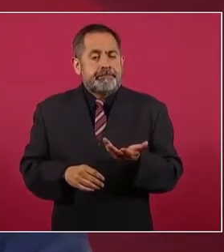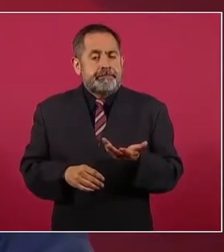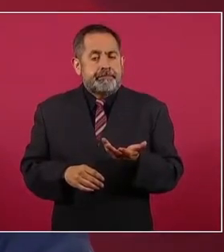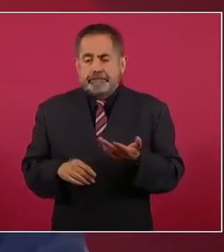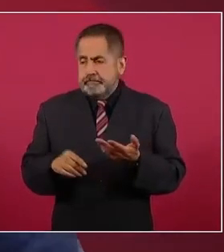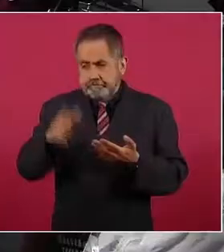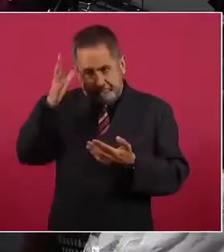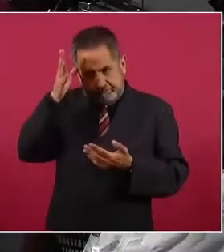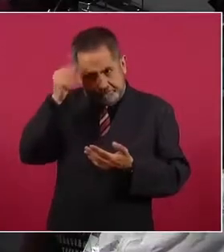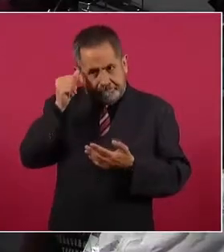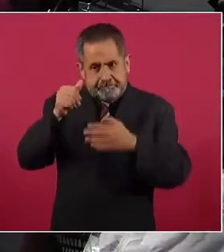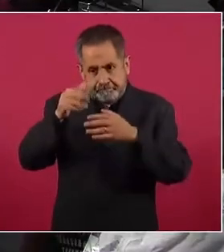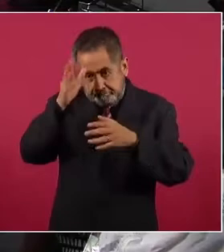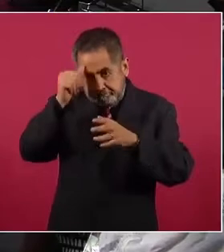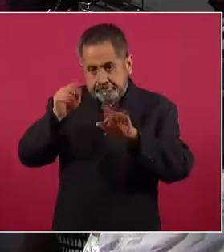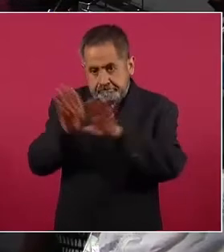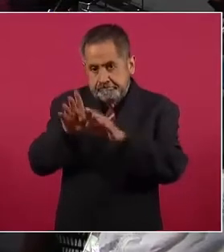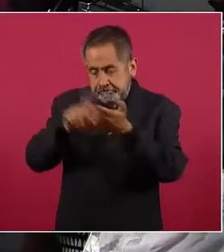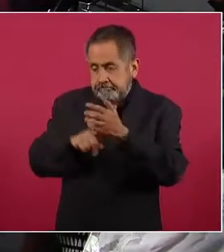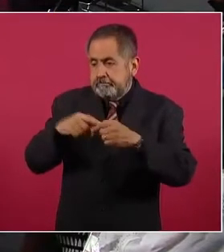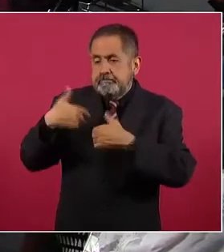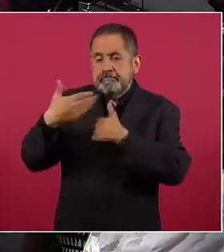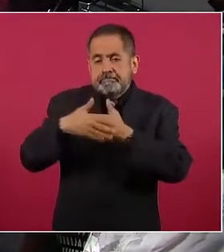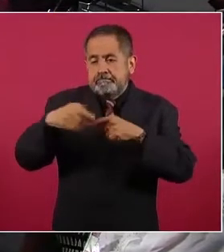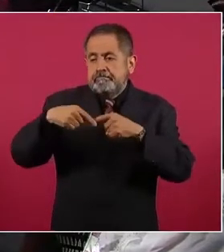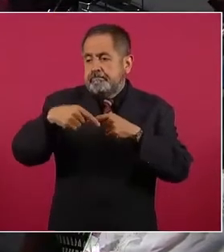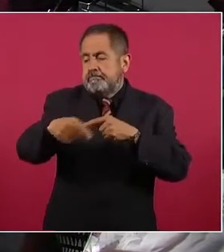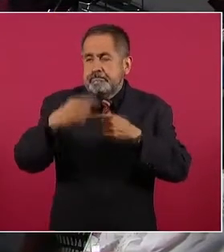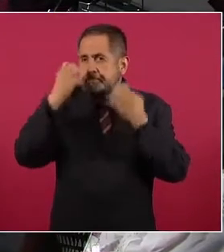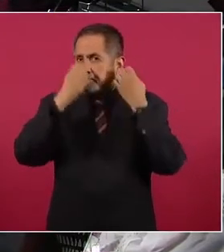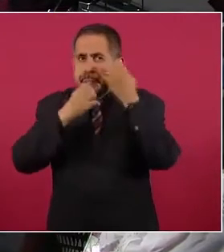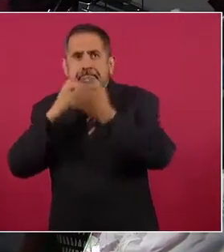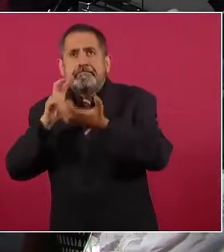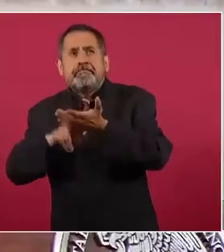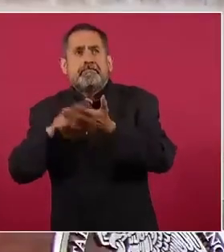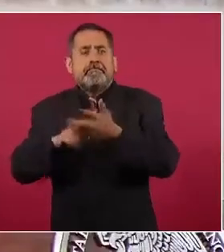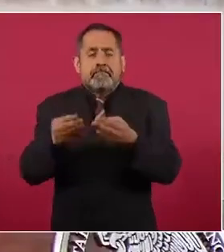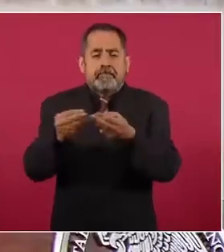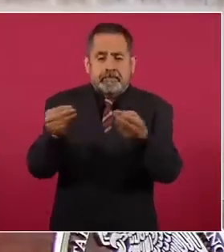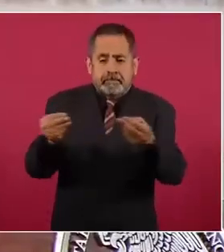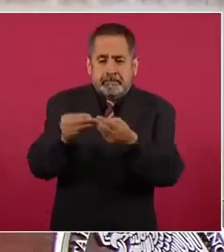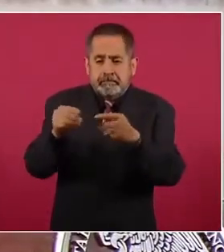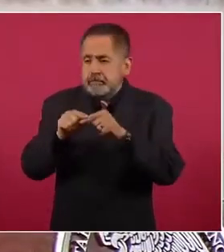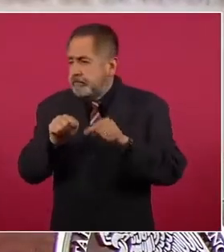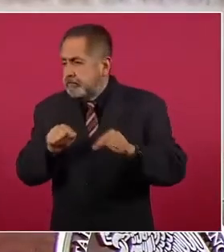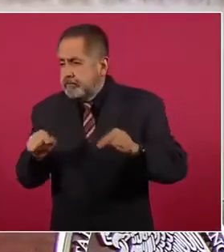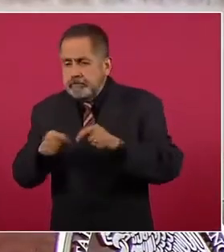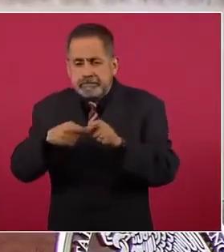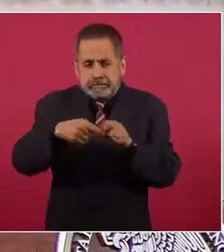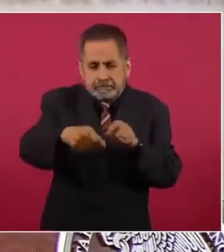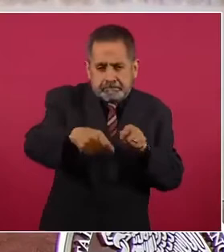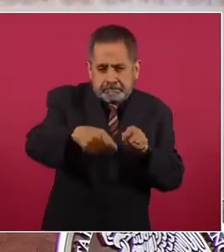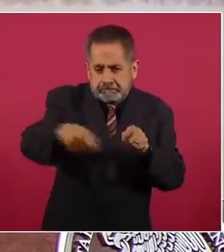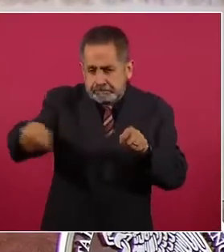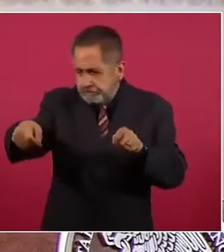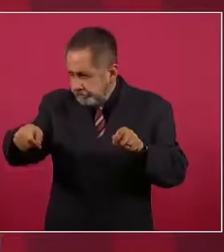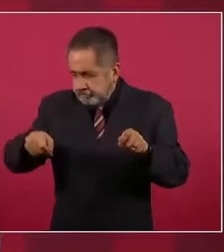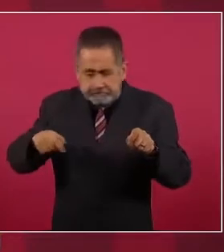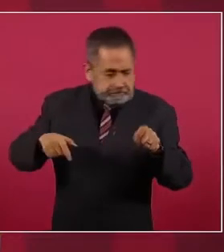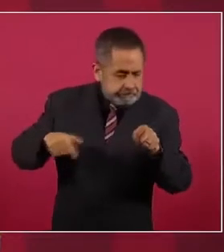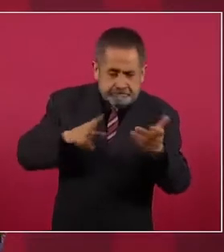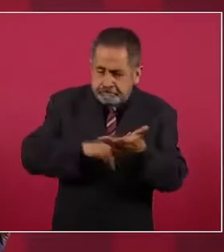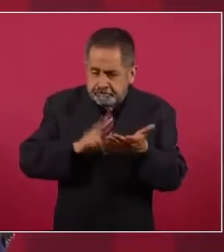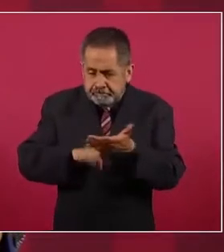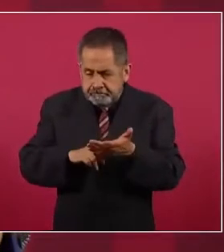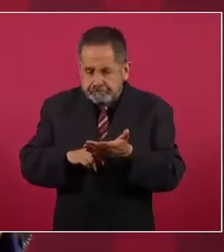se iban a hacer los trabajos de medición y avalúo y se les iba a pagar de acuerdo con el avalúo.